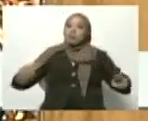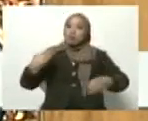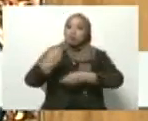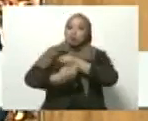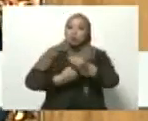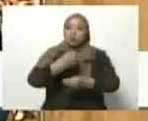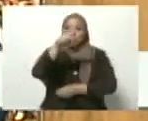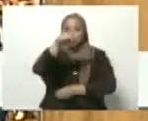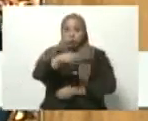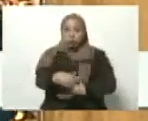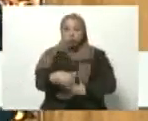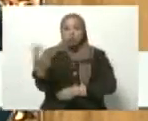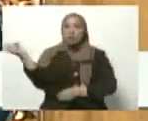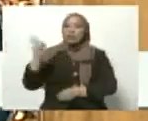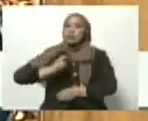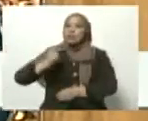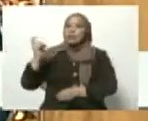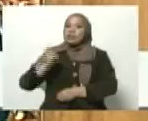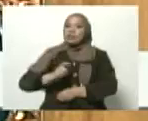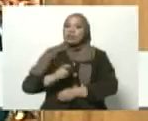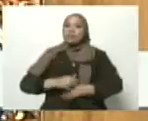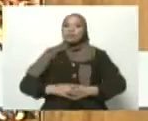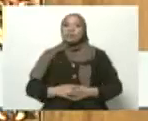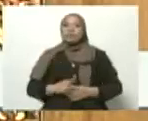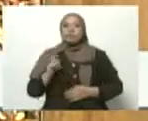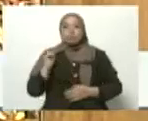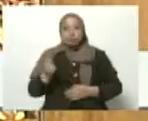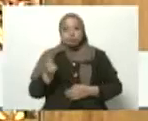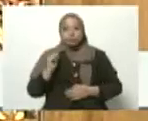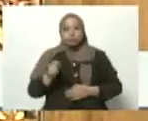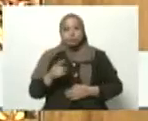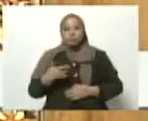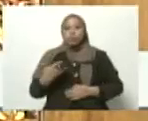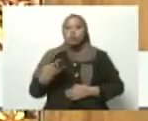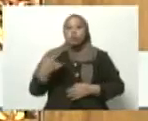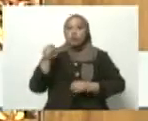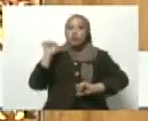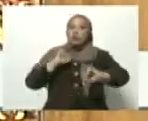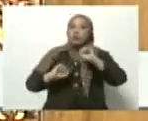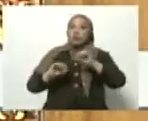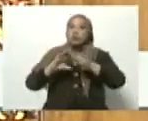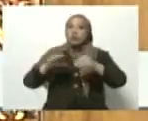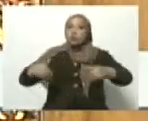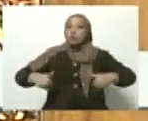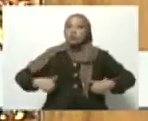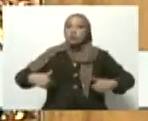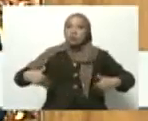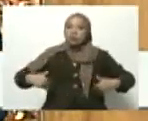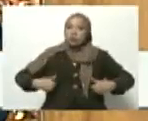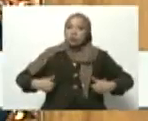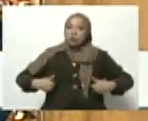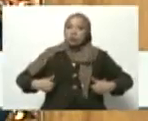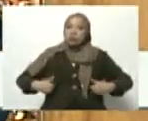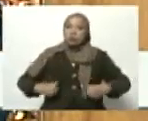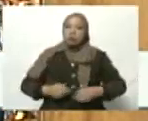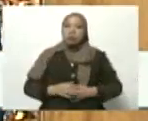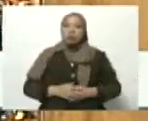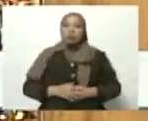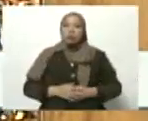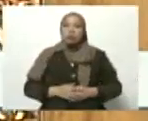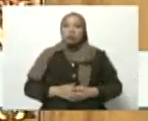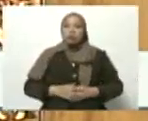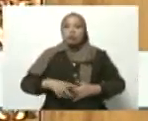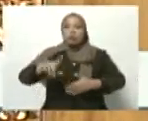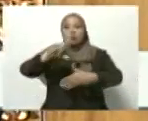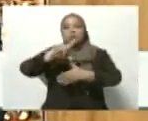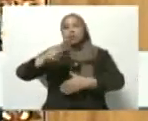hoy. La necesitamos, esa es nuestra tarea. Y creo que de ahí debemos concentrar todos nuestros esfuerzos. A ver si lo digo, mire, América Latina